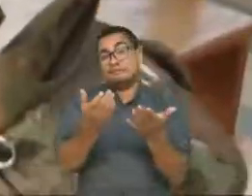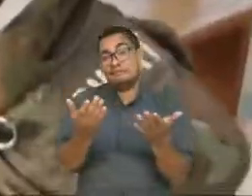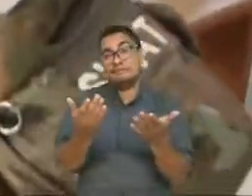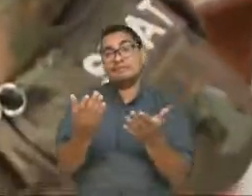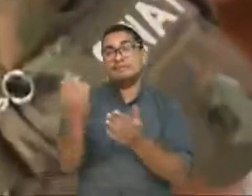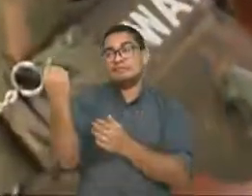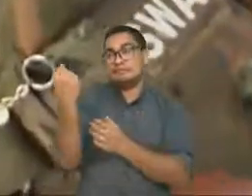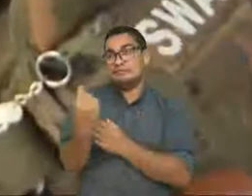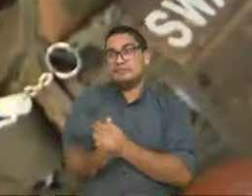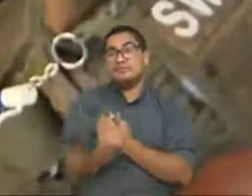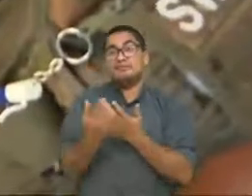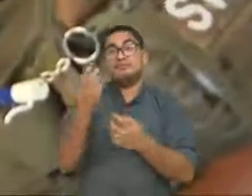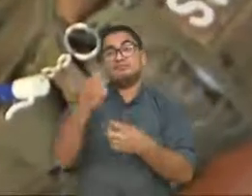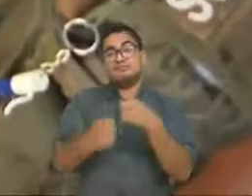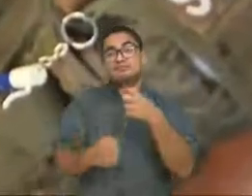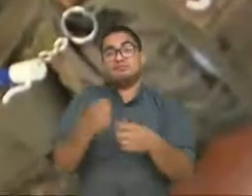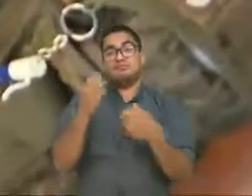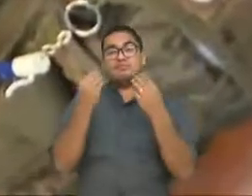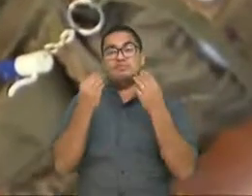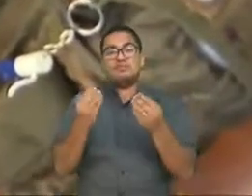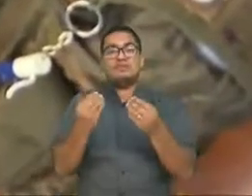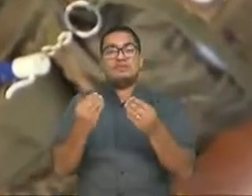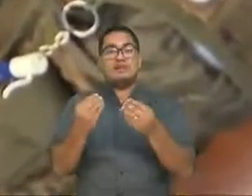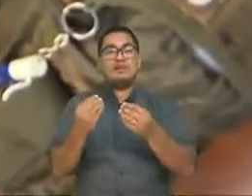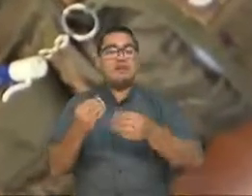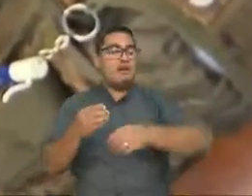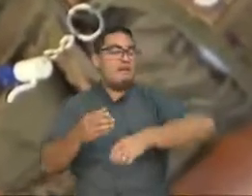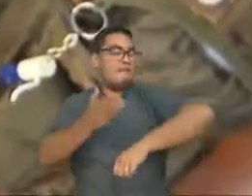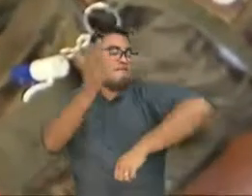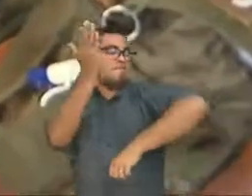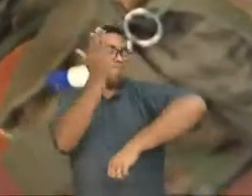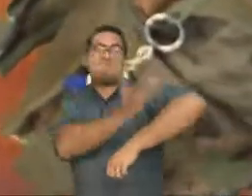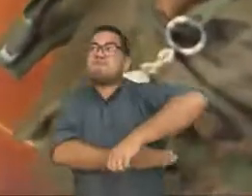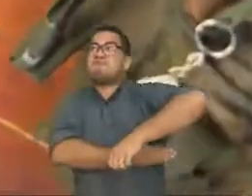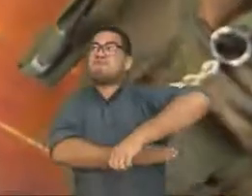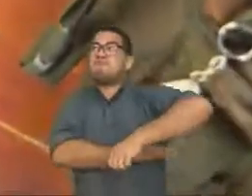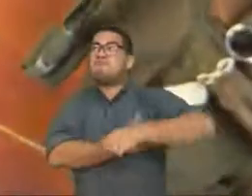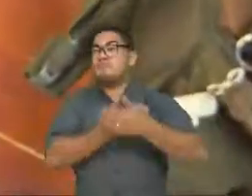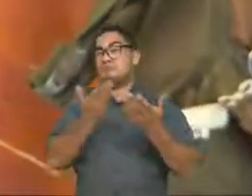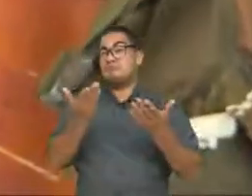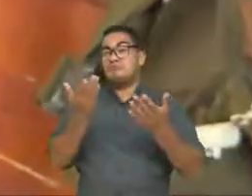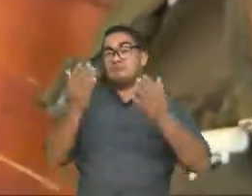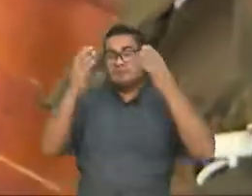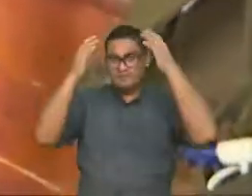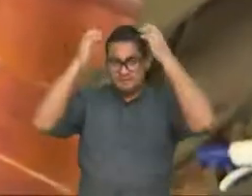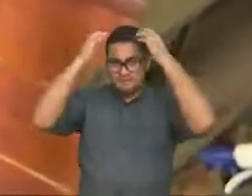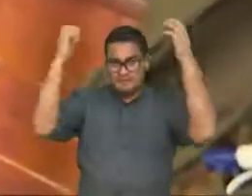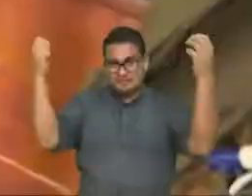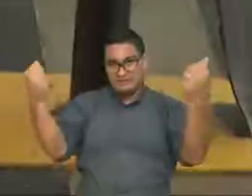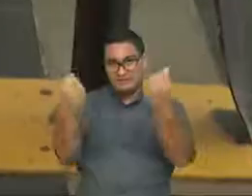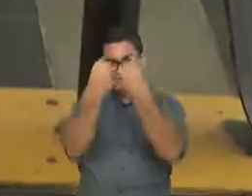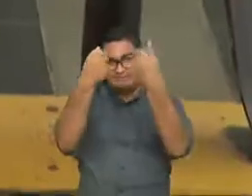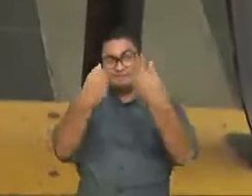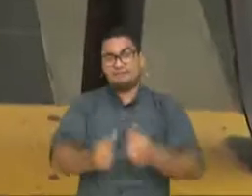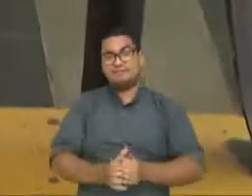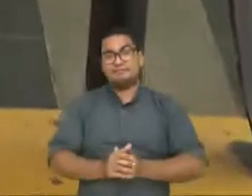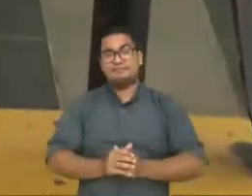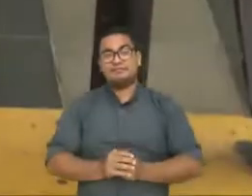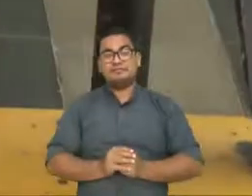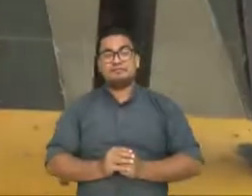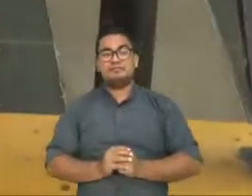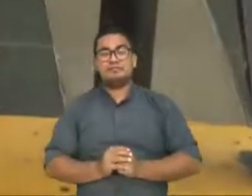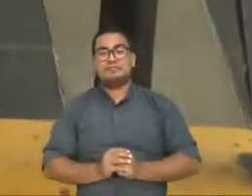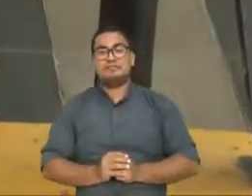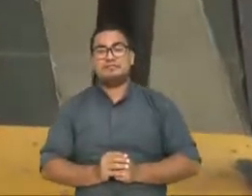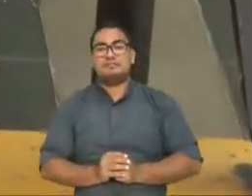vienen con mayores problemas, como son con amputaciones de sus miembros y con traumatismo craneoencefálico. Generalmente,